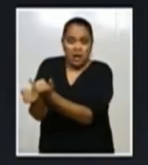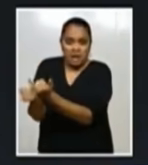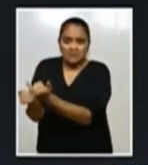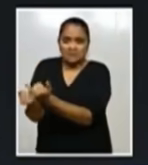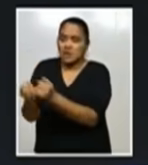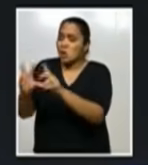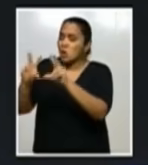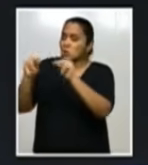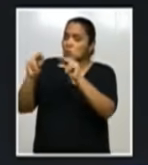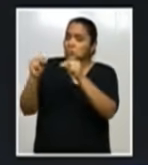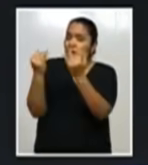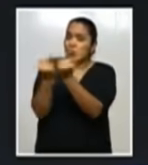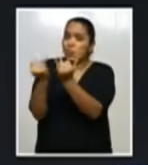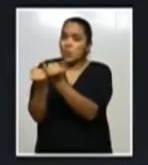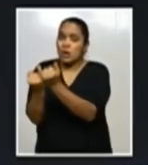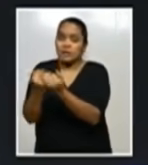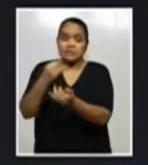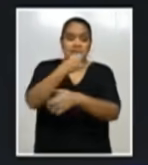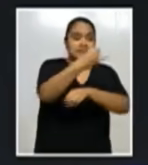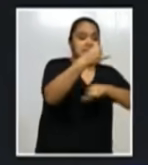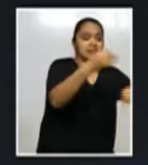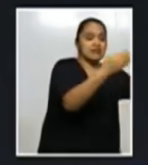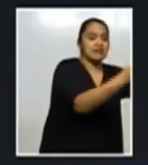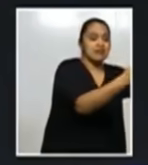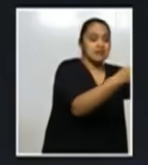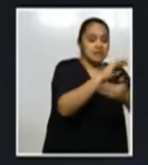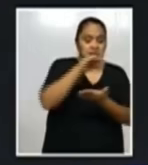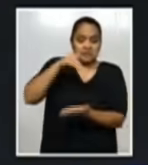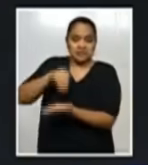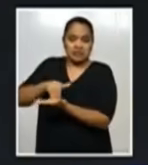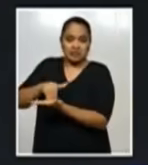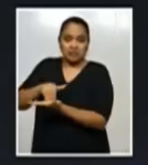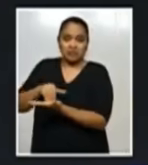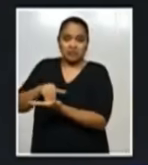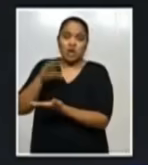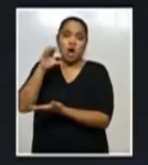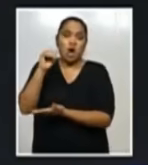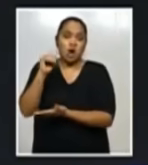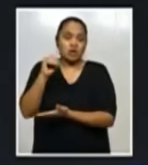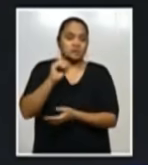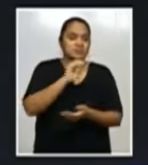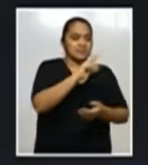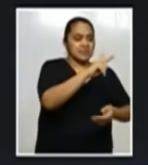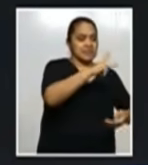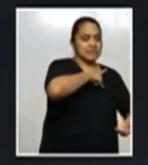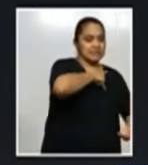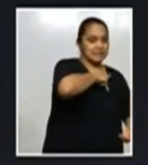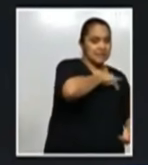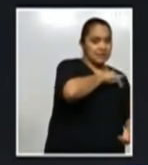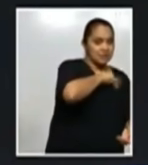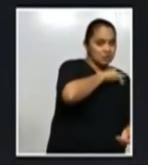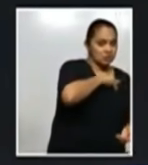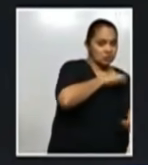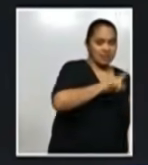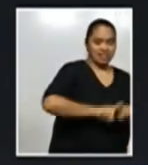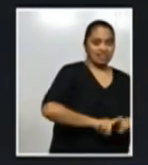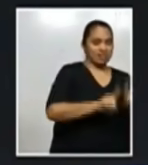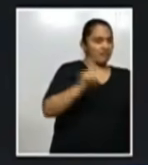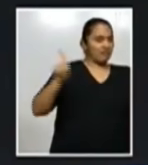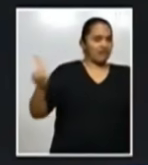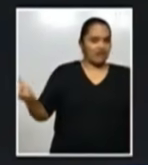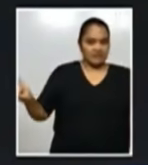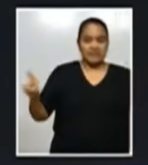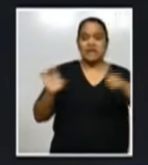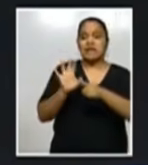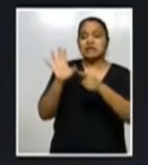mismo Roatán y las de la Bahía que el Valle de Sula. Son realidades diferentes. Y ese es un